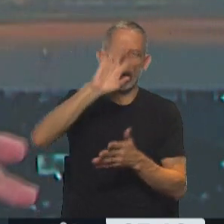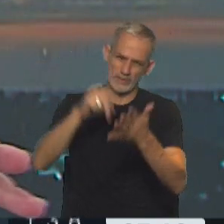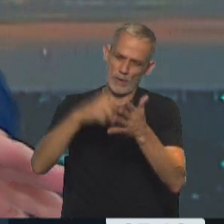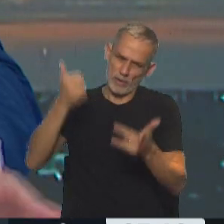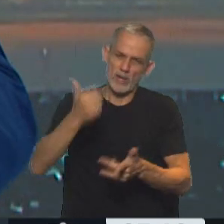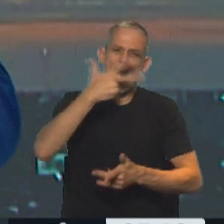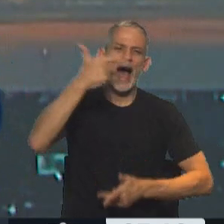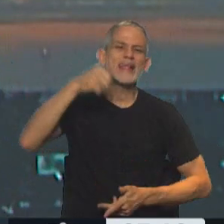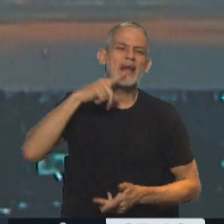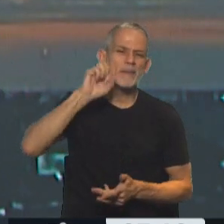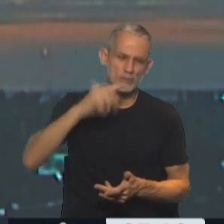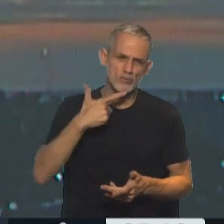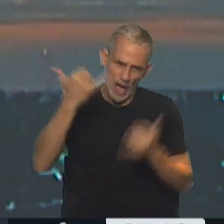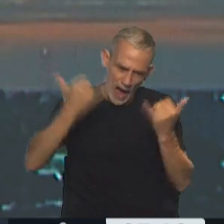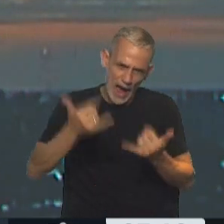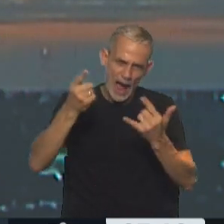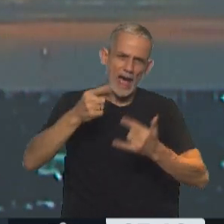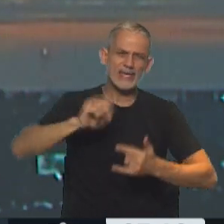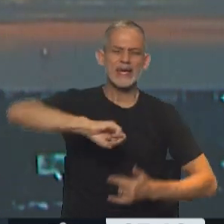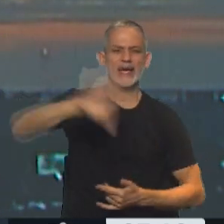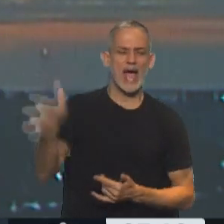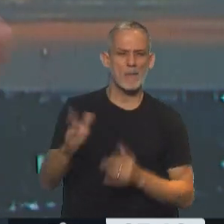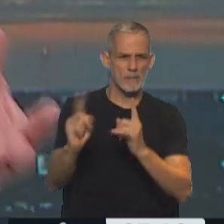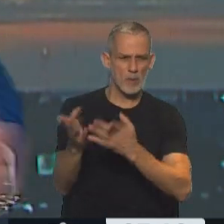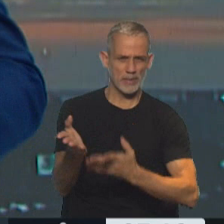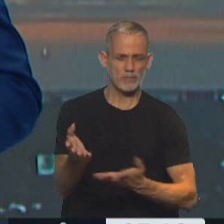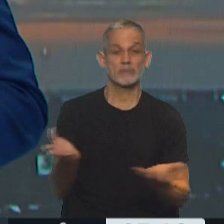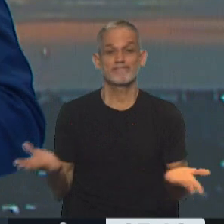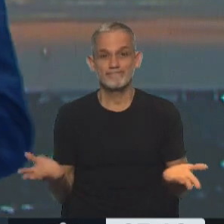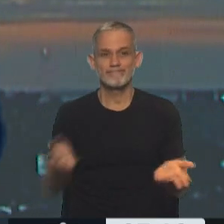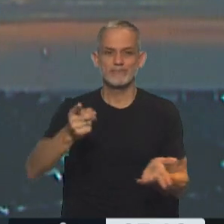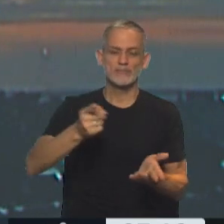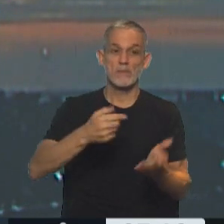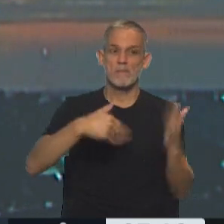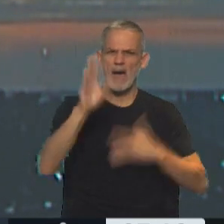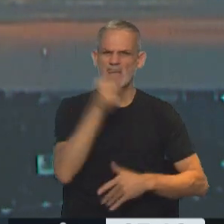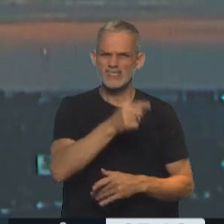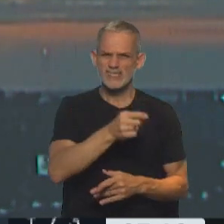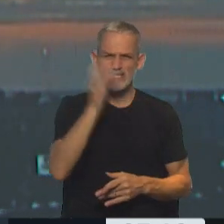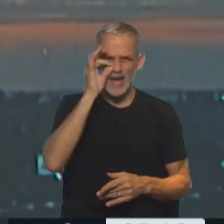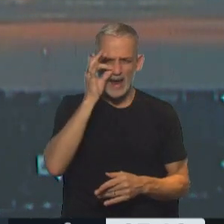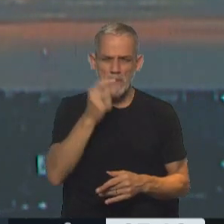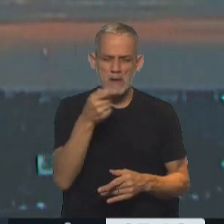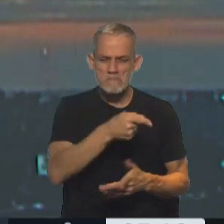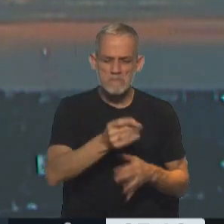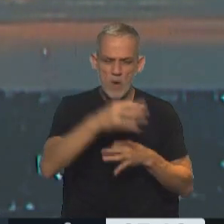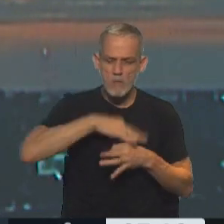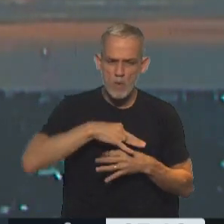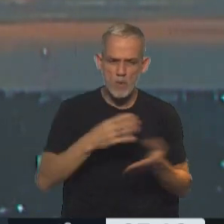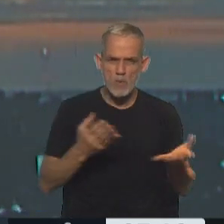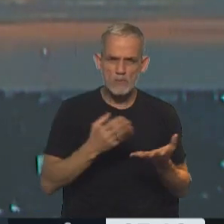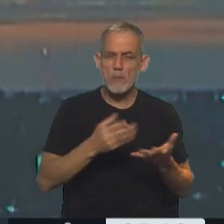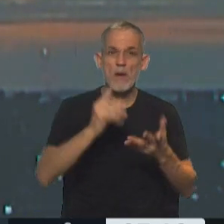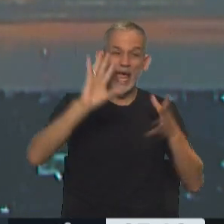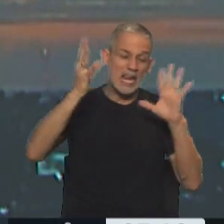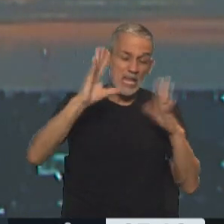hay hantavirus en las zonas rurales, pero bueno, evidentemente tiene una mayor predisposición al roedor a infectarse, por el